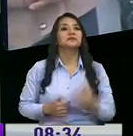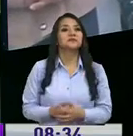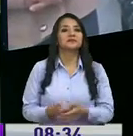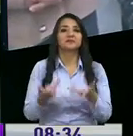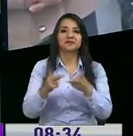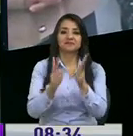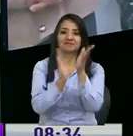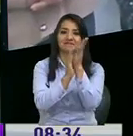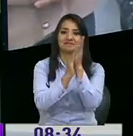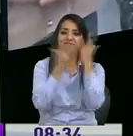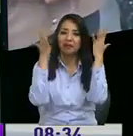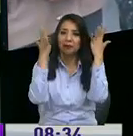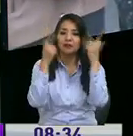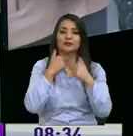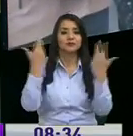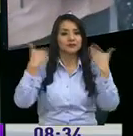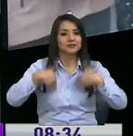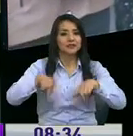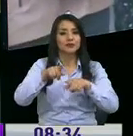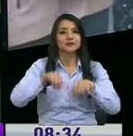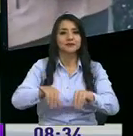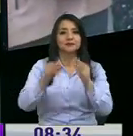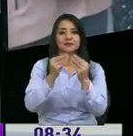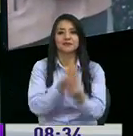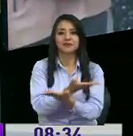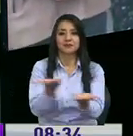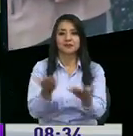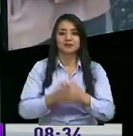Aplausos, Ali, con esto yo me despido. Ustedes siguen con más información en